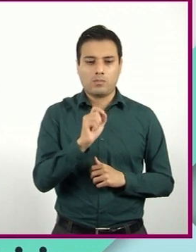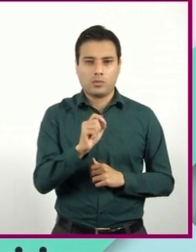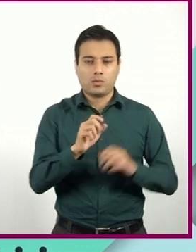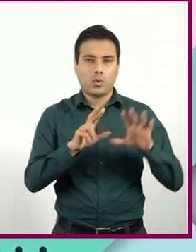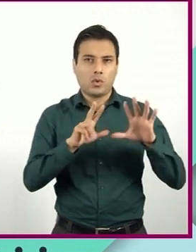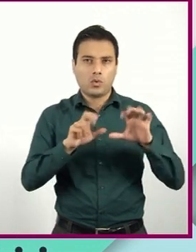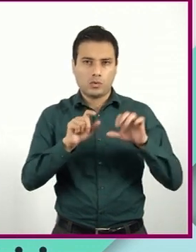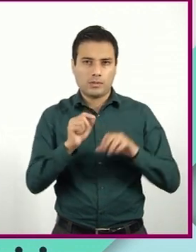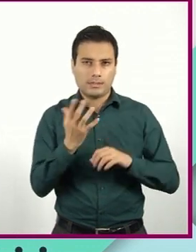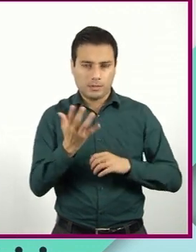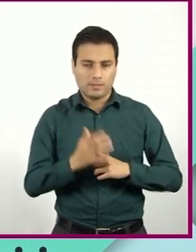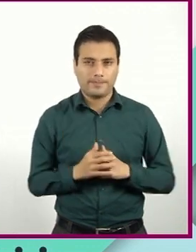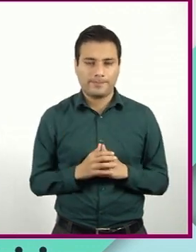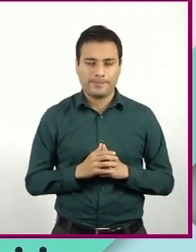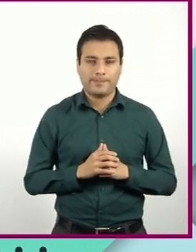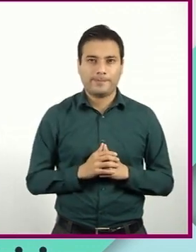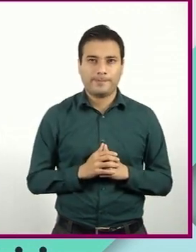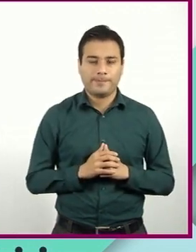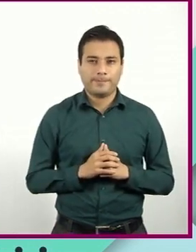a